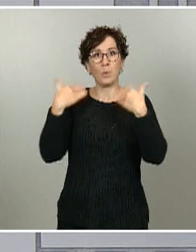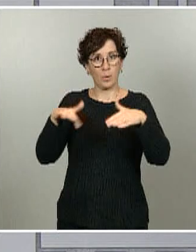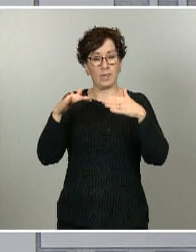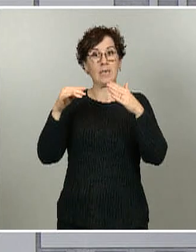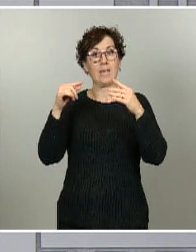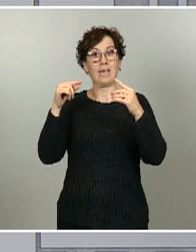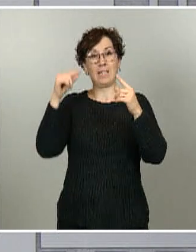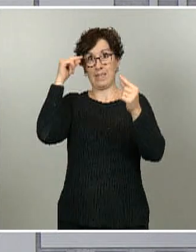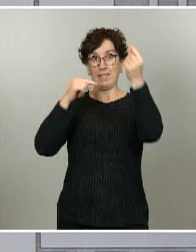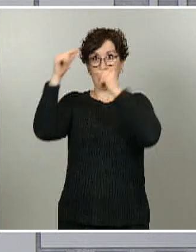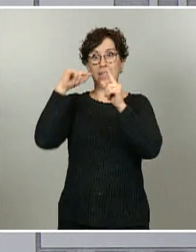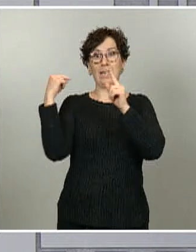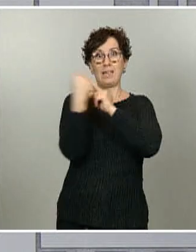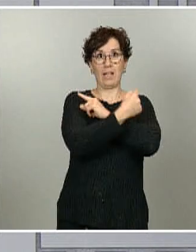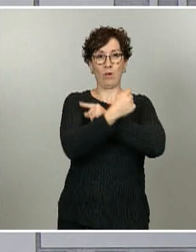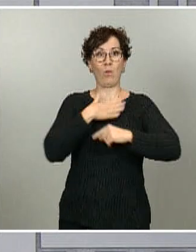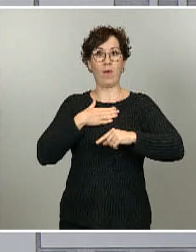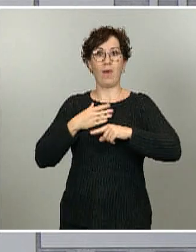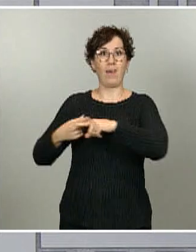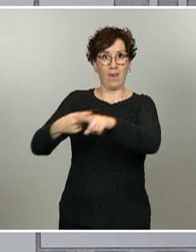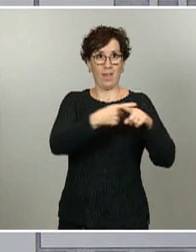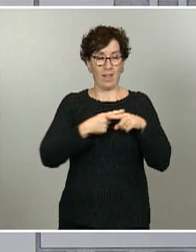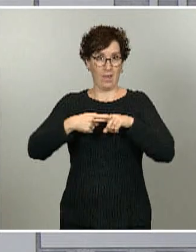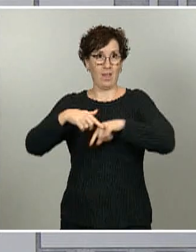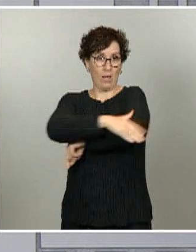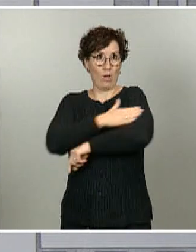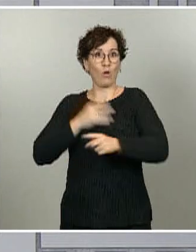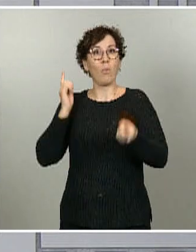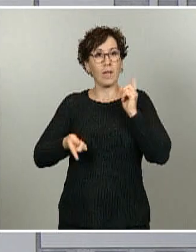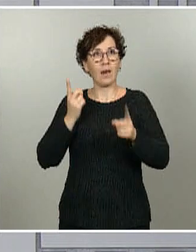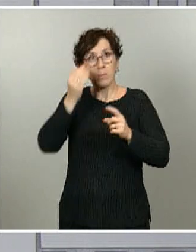que pensamos que son los adecuados en este momento y en esta etapa de combate contra la epidemia.